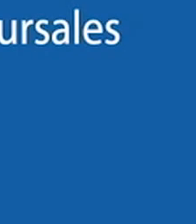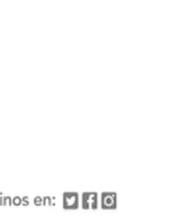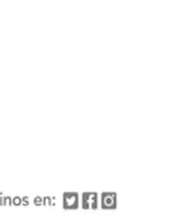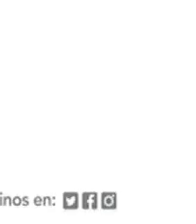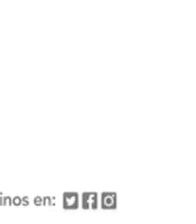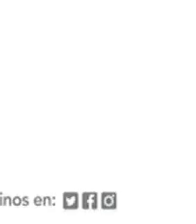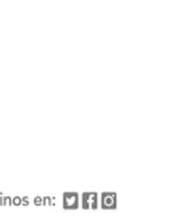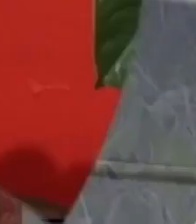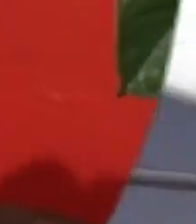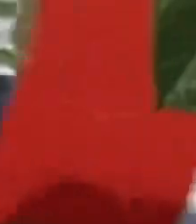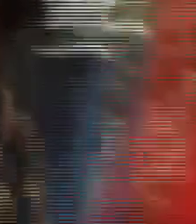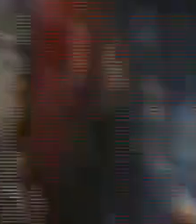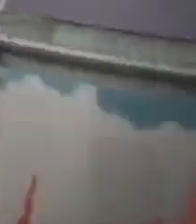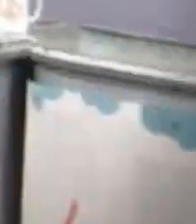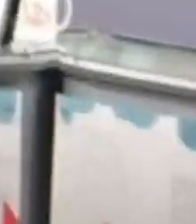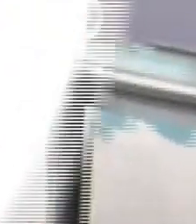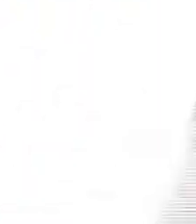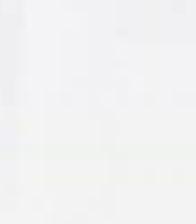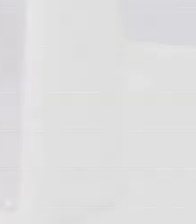ya.